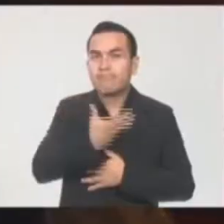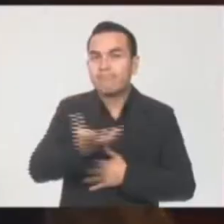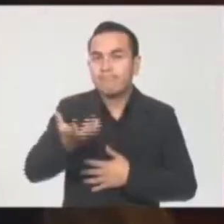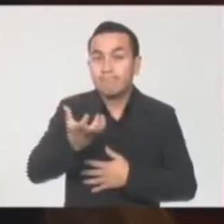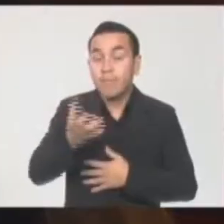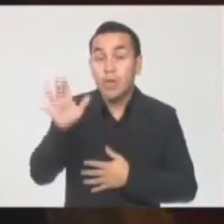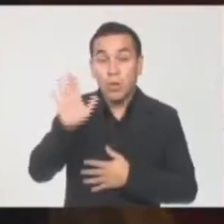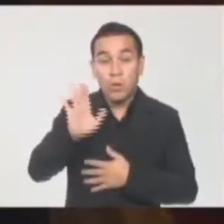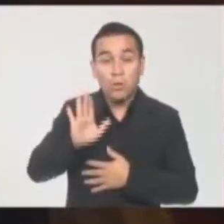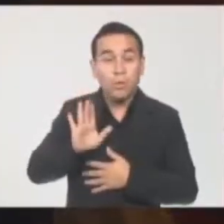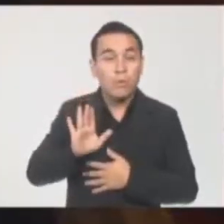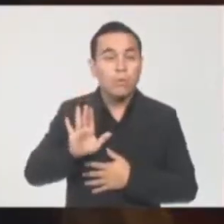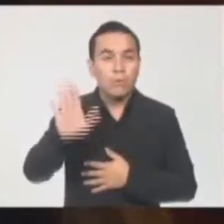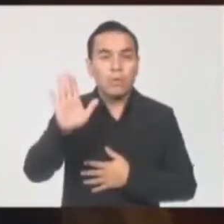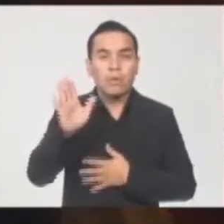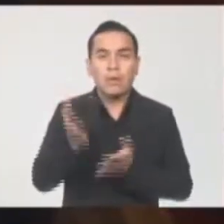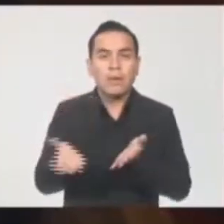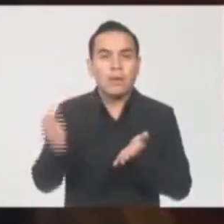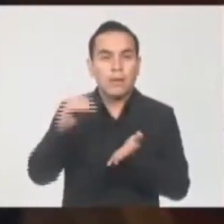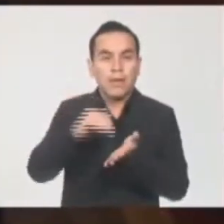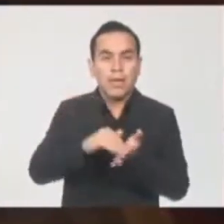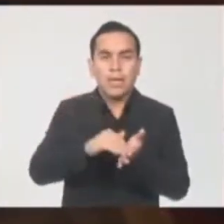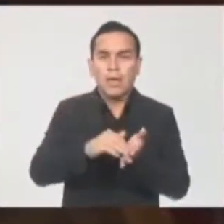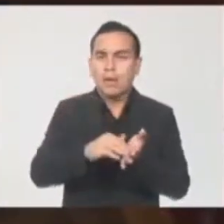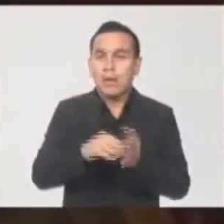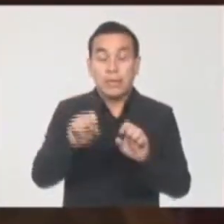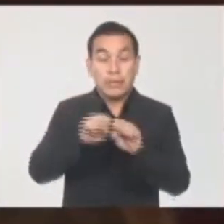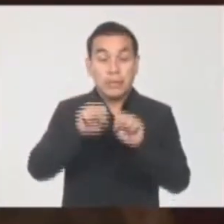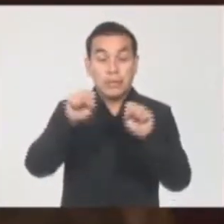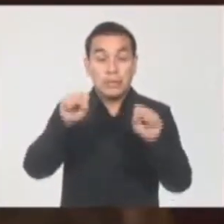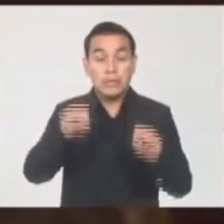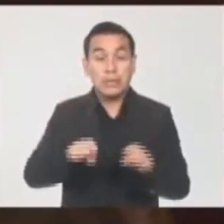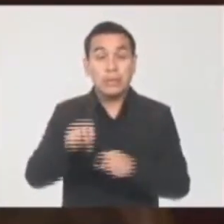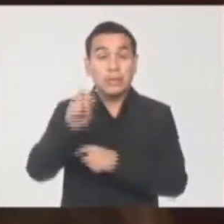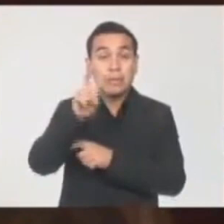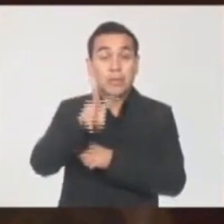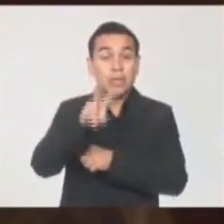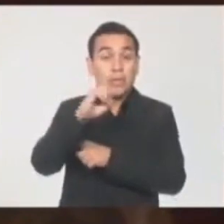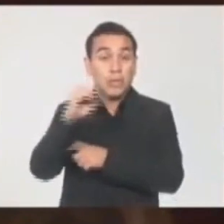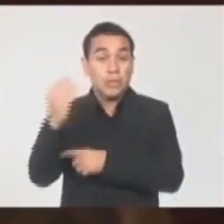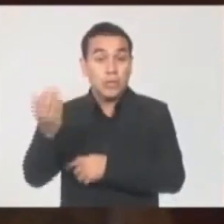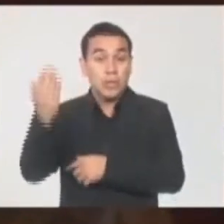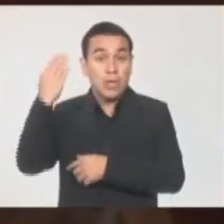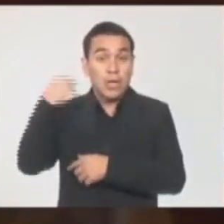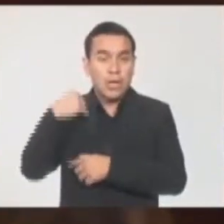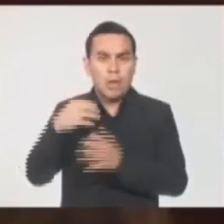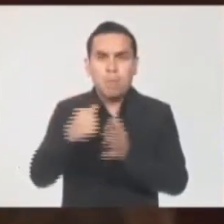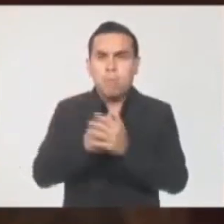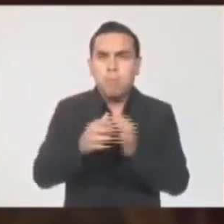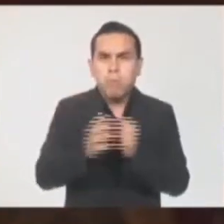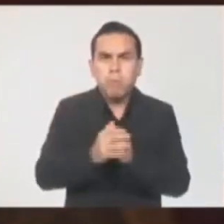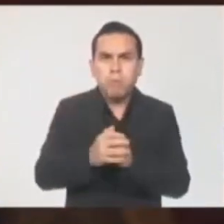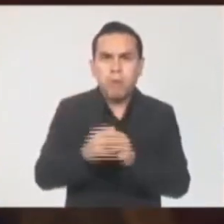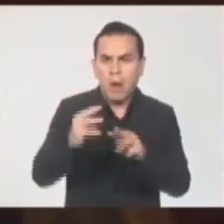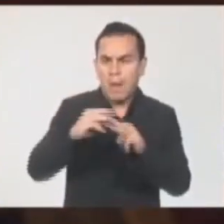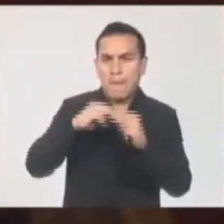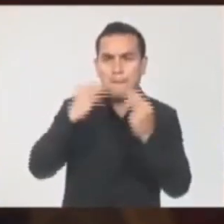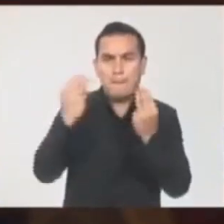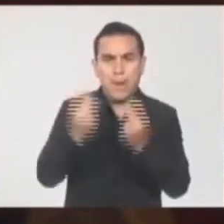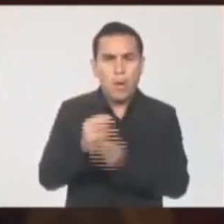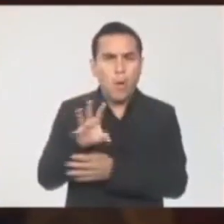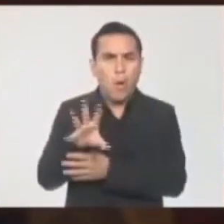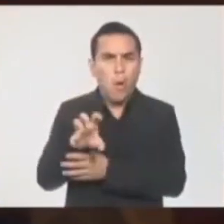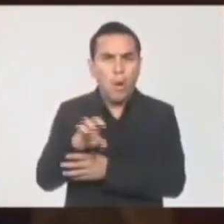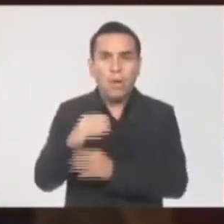Nunca más vamos a regresar al sistema que por 2 siglos nos hundió en la delincuencia, en la corrupción, en